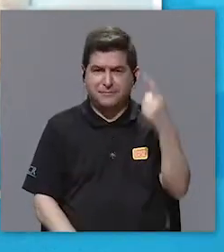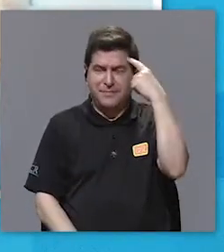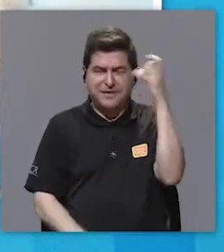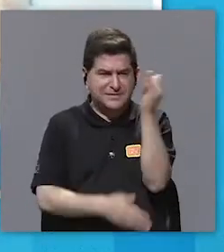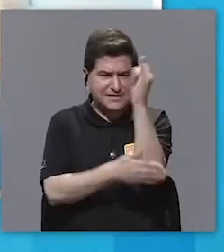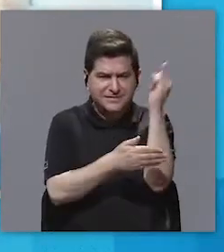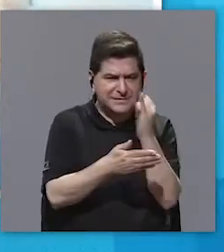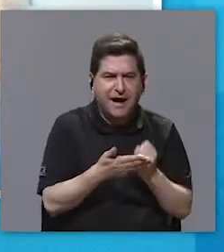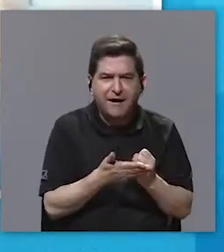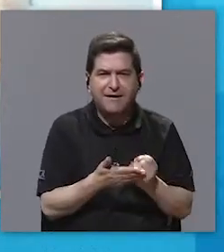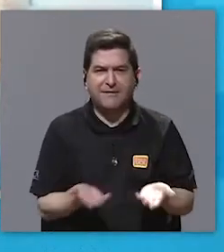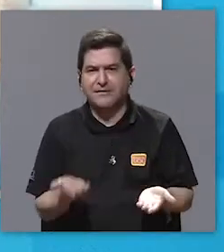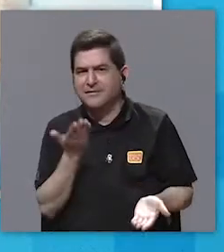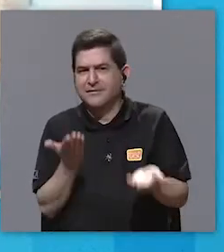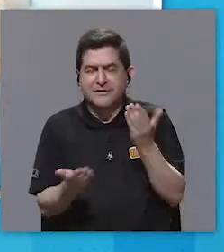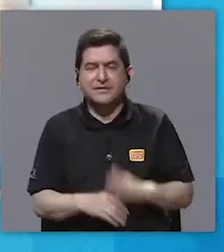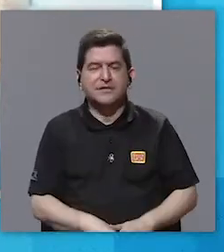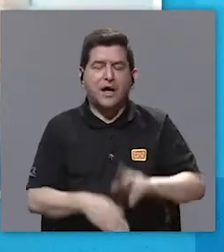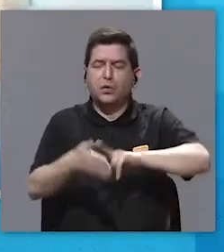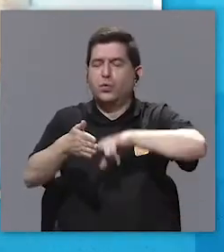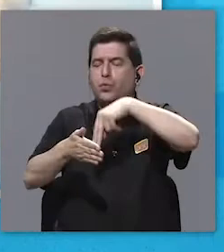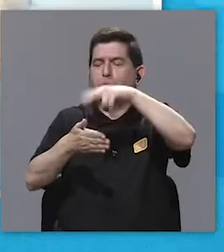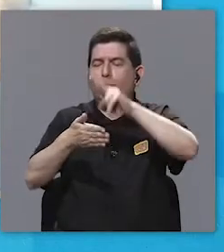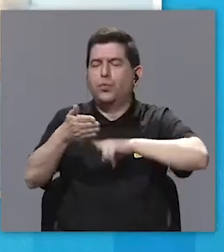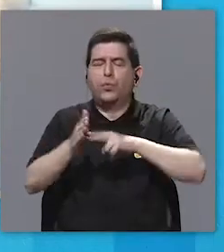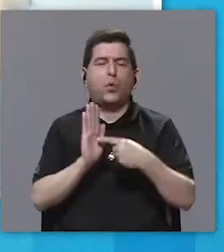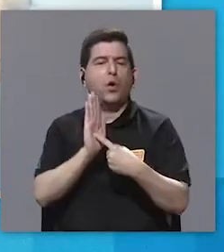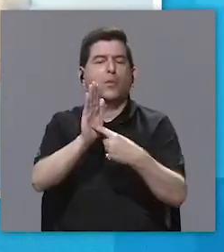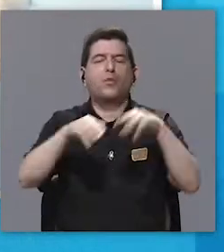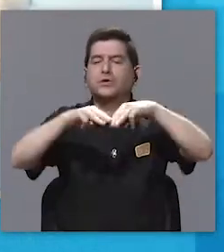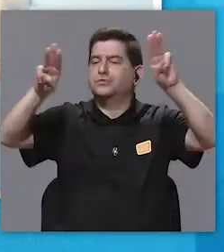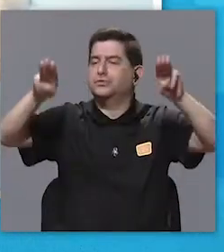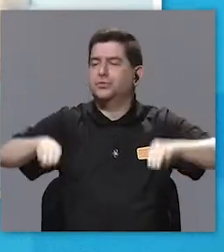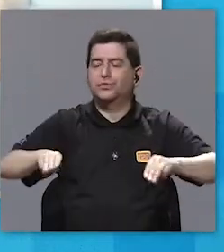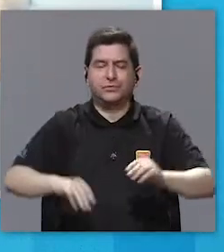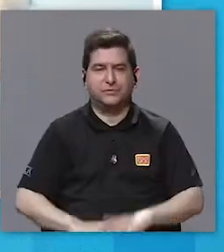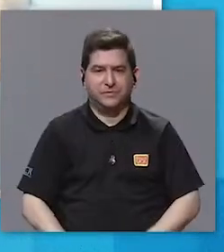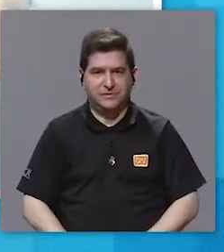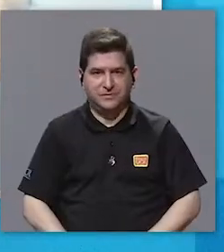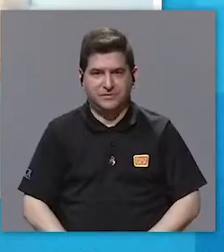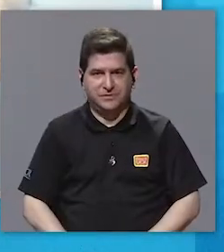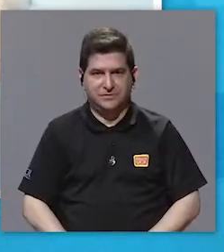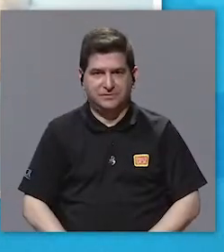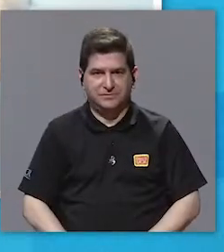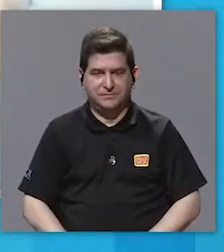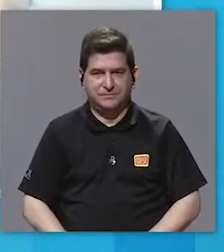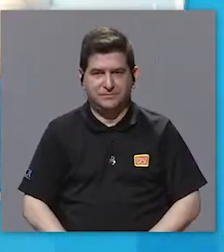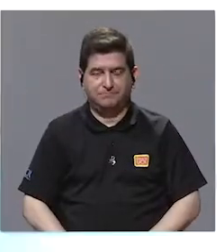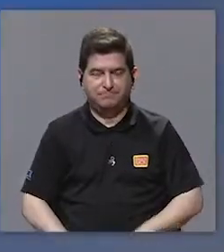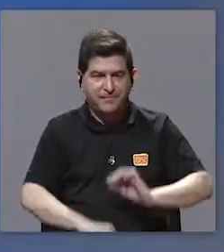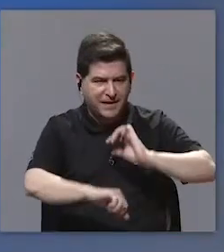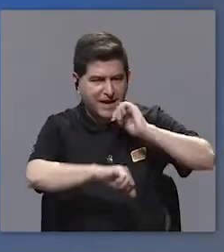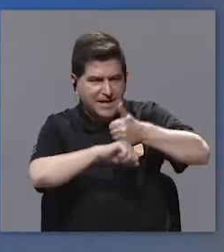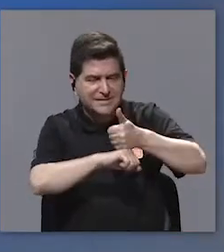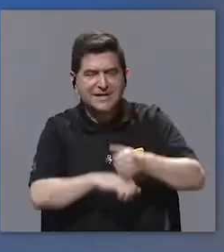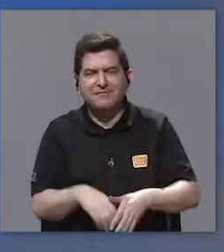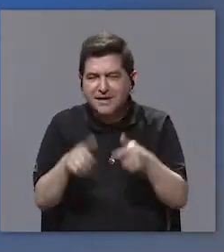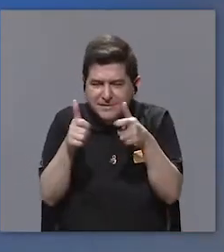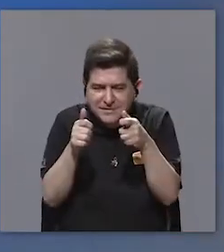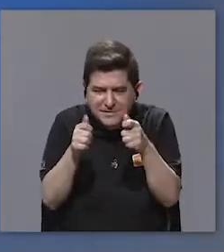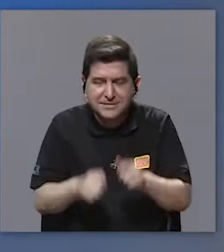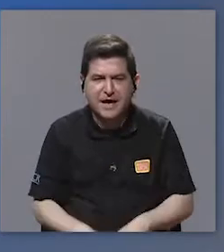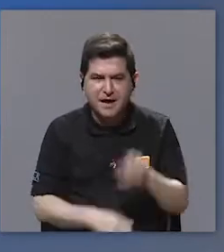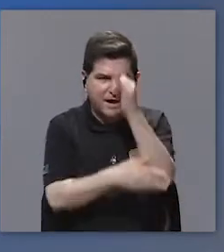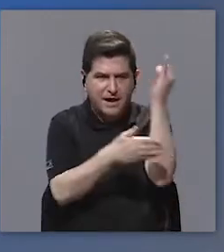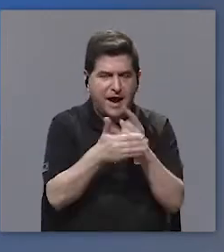verdad si pensamos en arte pensamos obviamente como en pinturas exhibiciones y c2 verdad ese tipo de cosas para definir a los